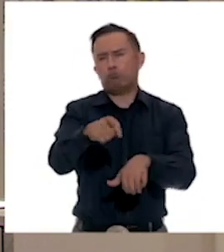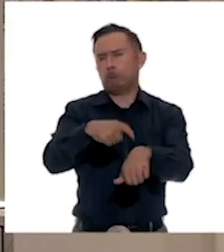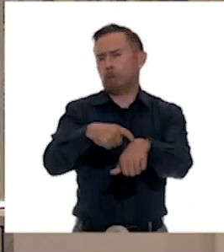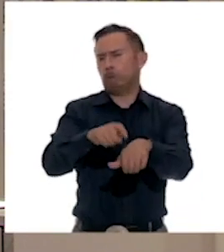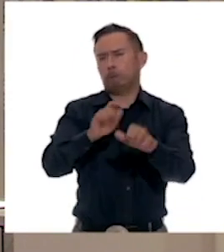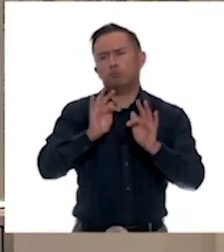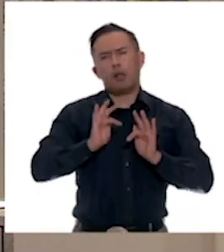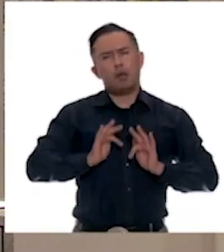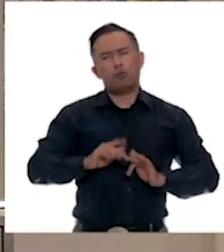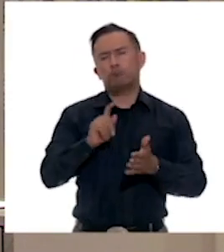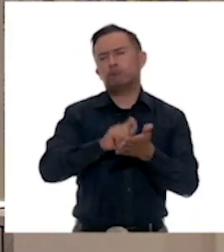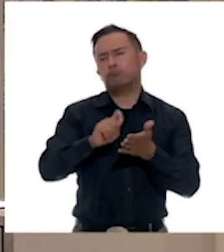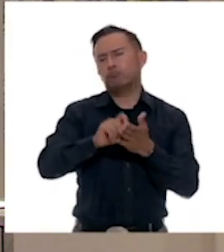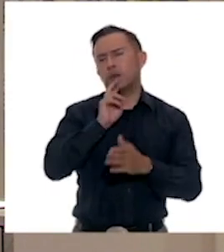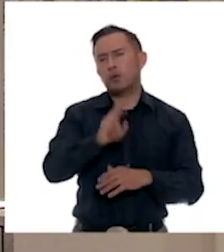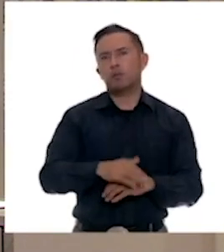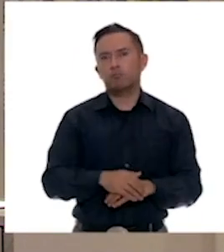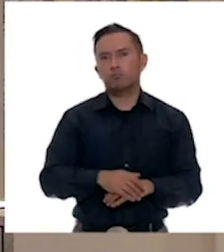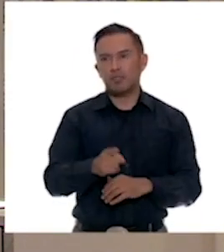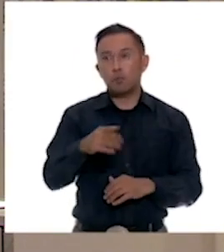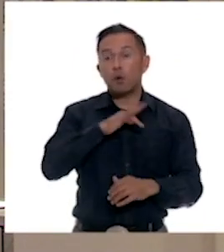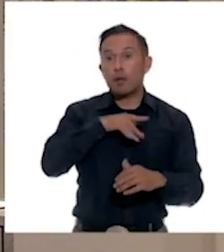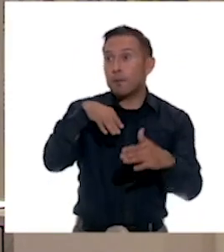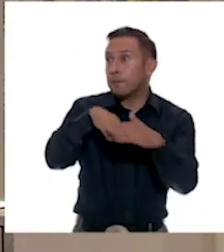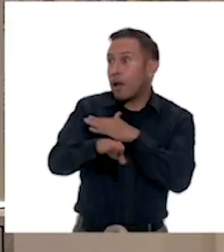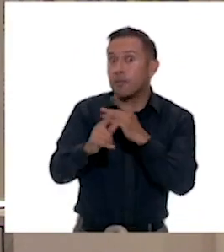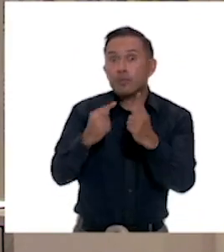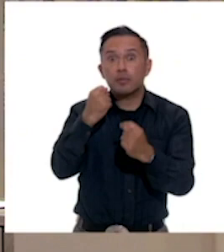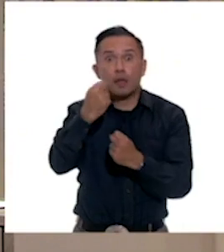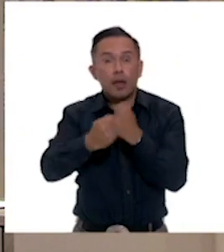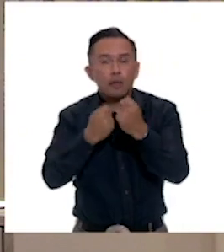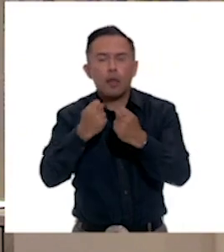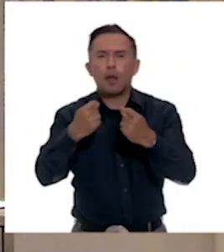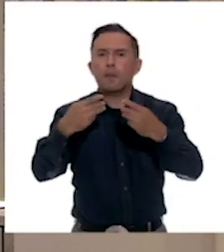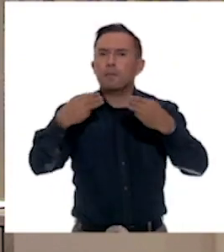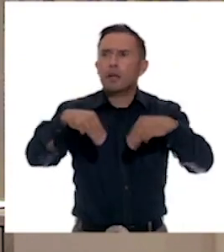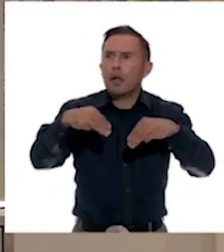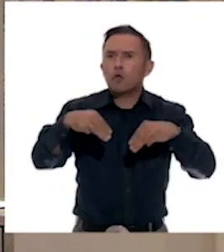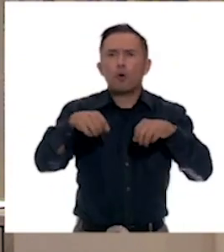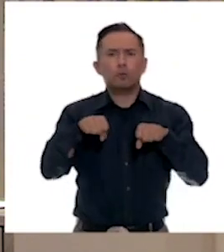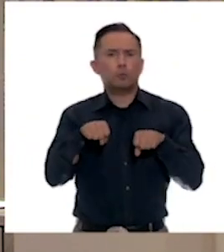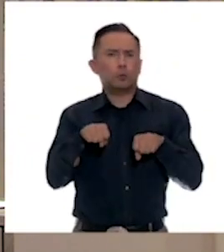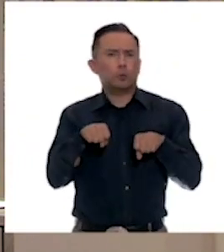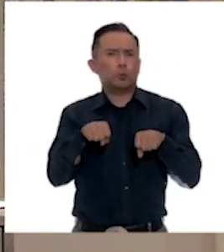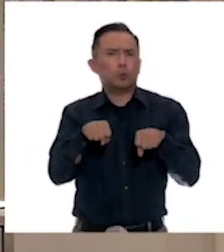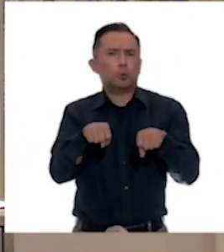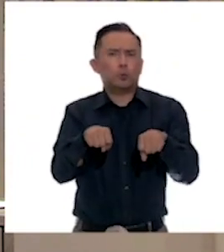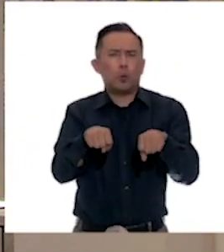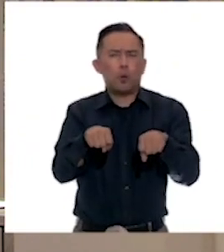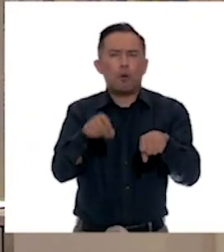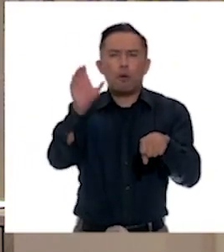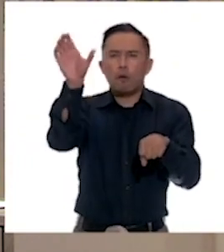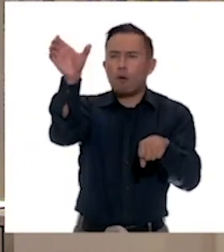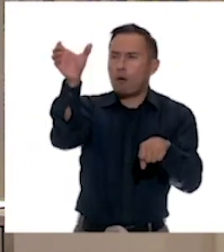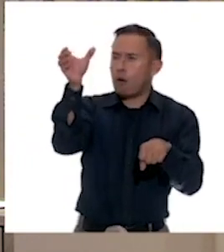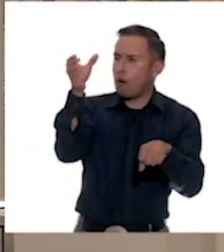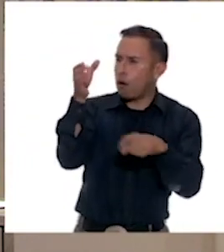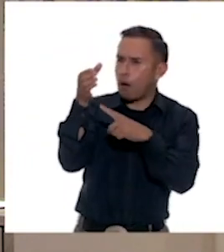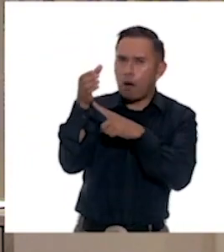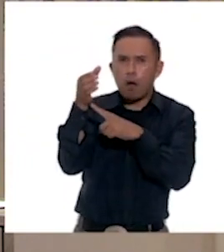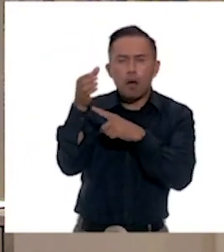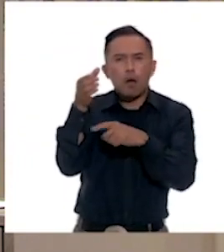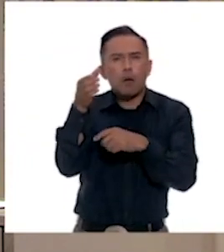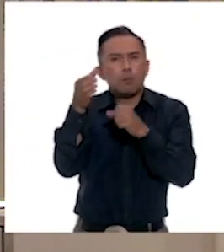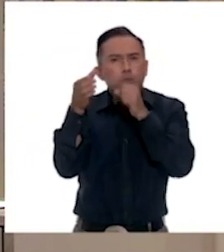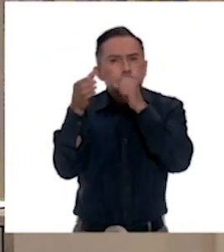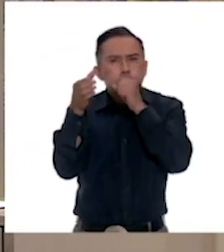las cosas que podemos comprar en una tienda, mercado o supermercado, tiene una etiqueta y que muchas